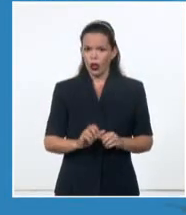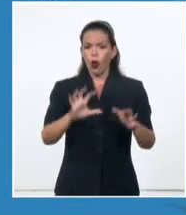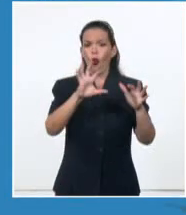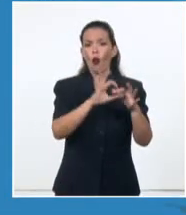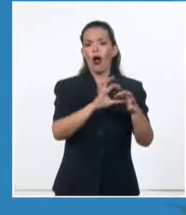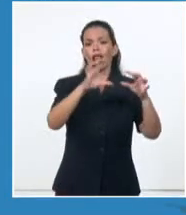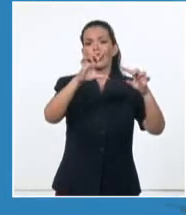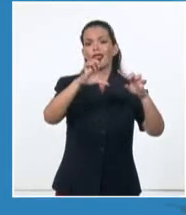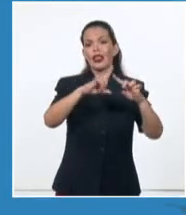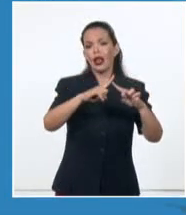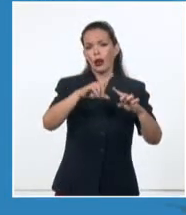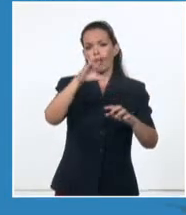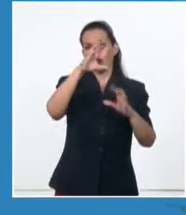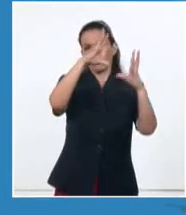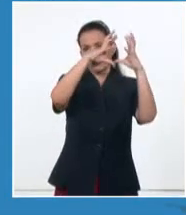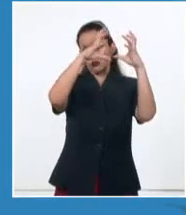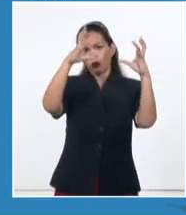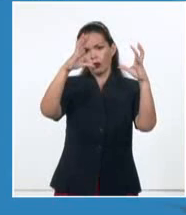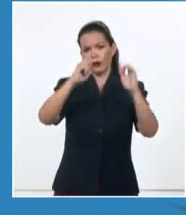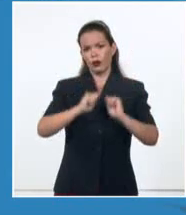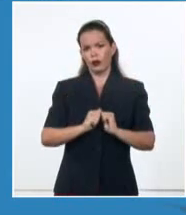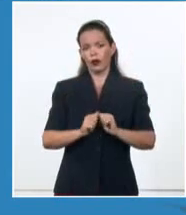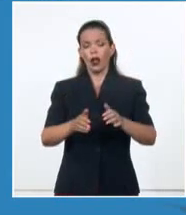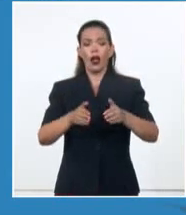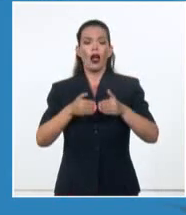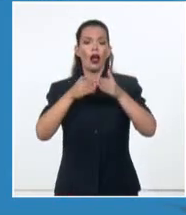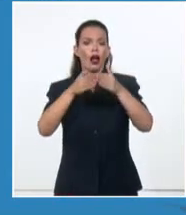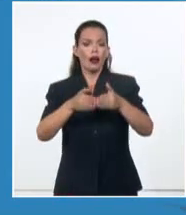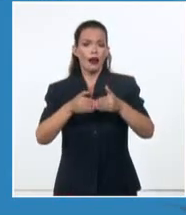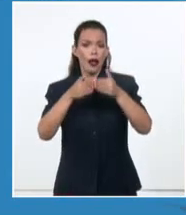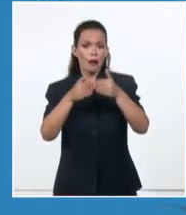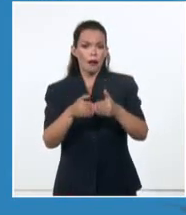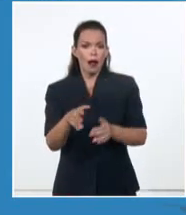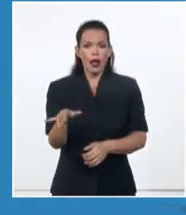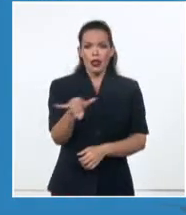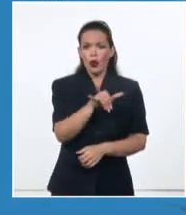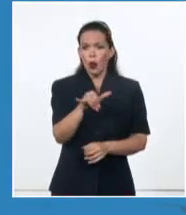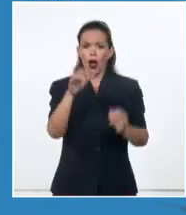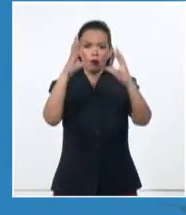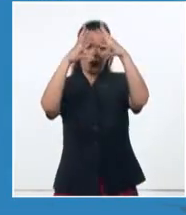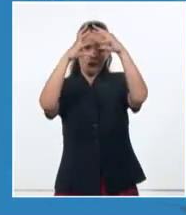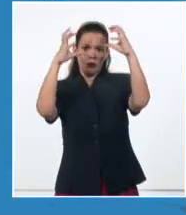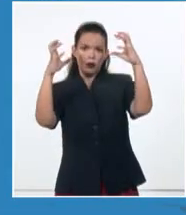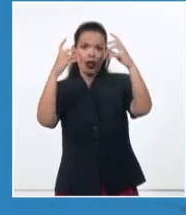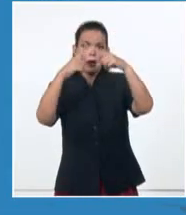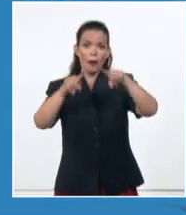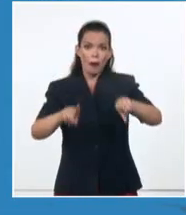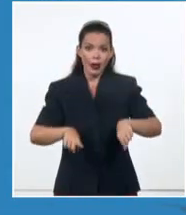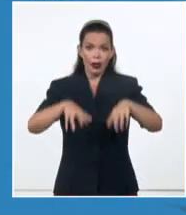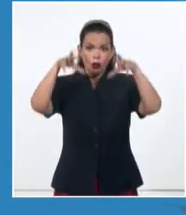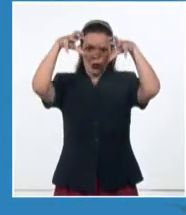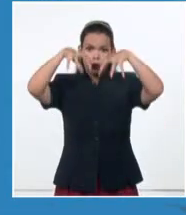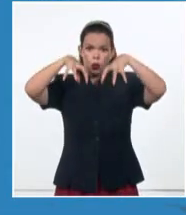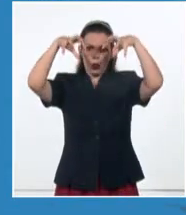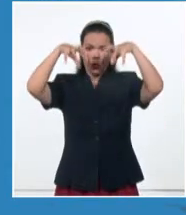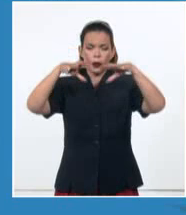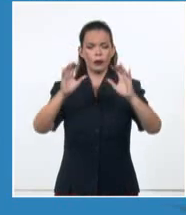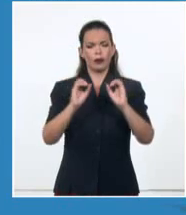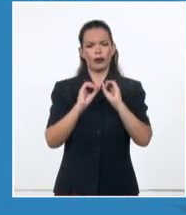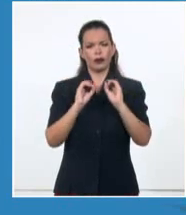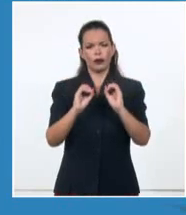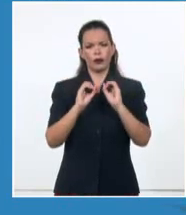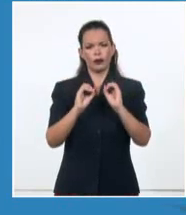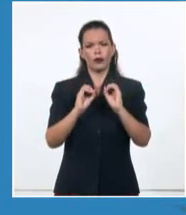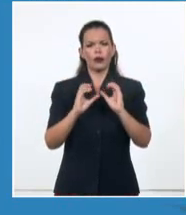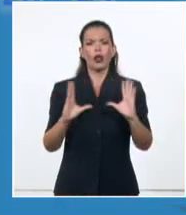Guantánamo y aquí en Granma en horas de la tarde y hacia el anochecer, pero con muy baja probabilidad de lluvia. En la noche disminuye la nubosidad en todo el